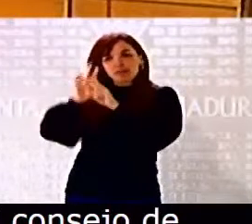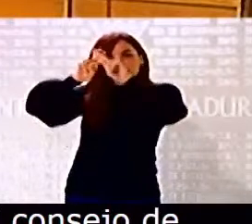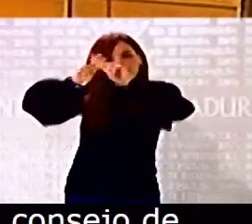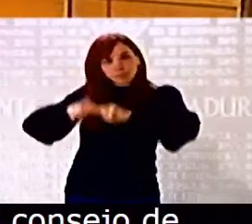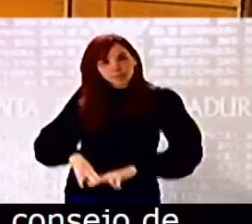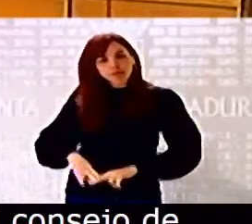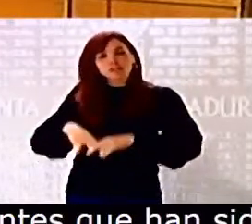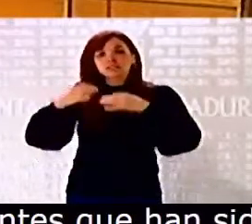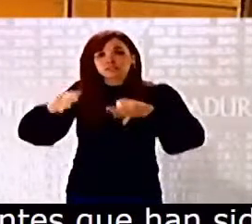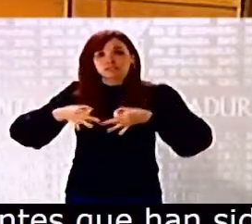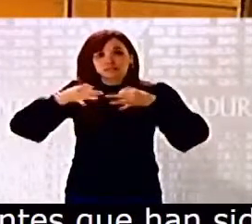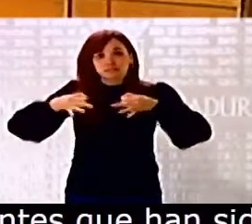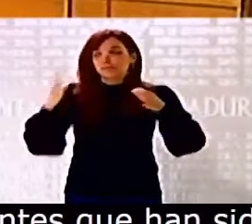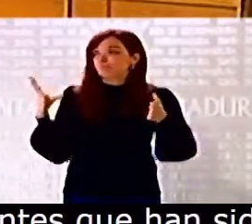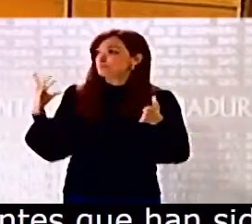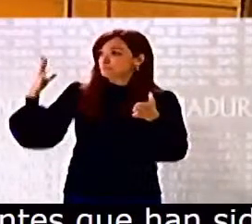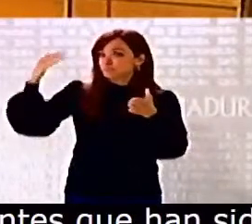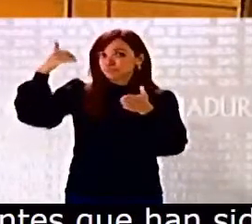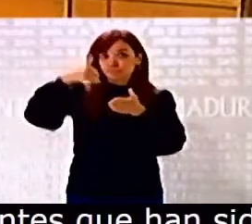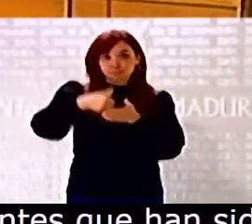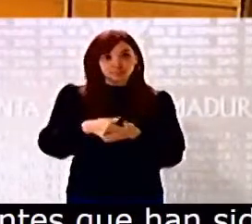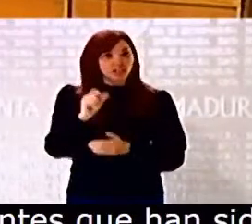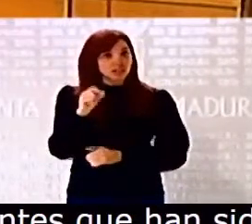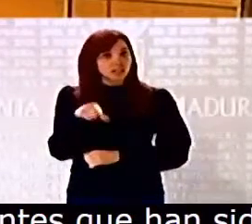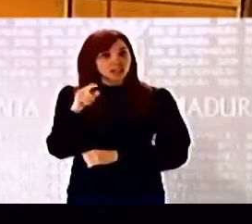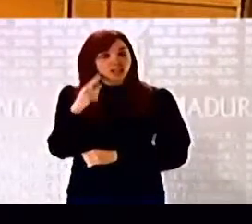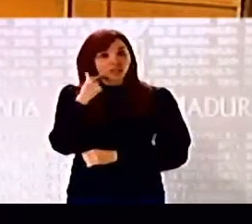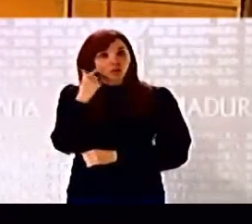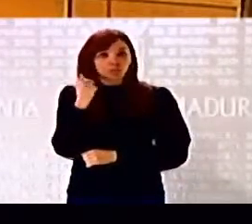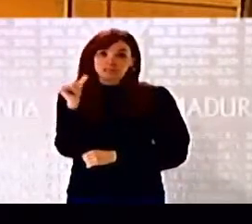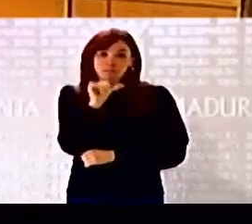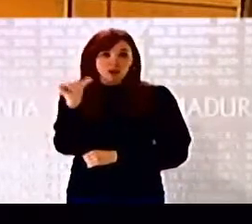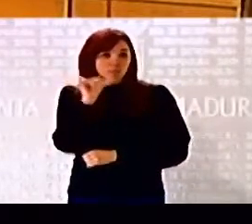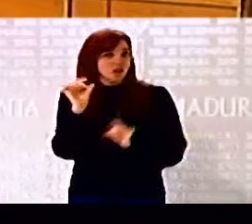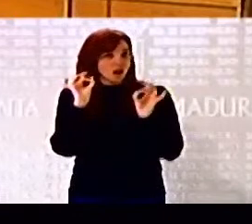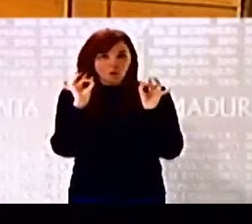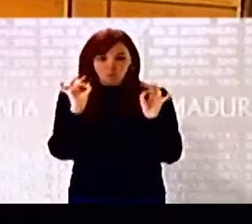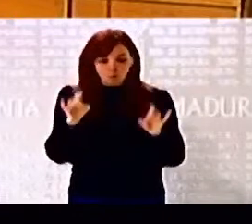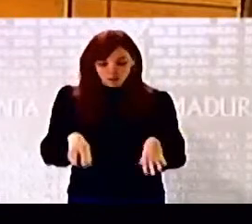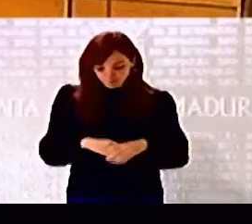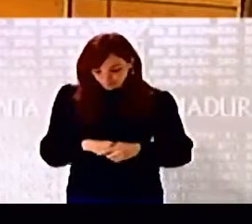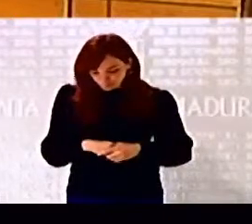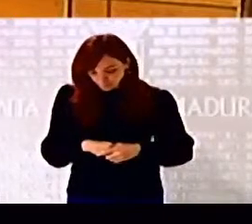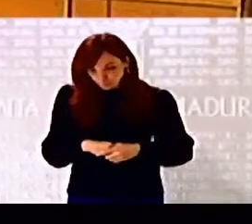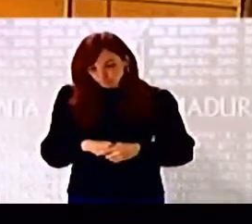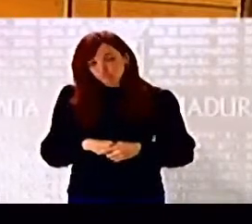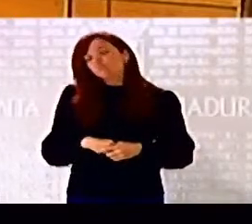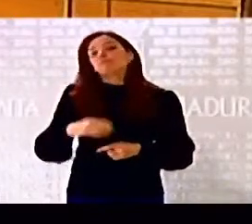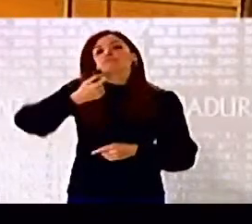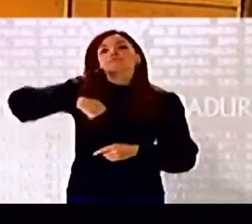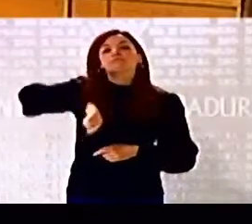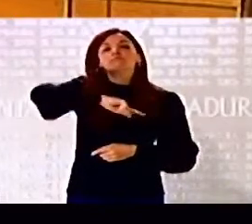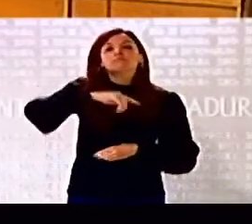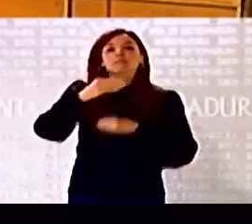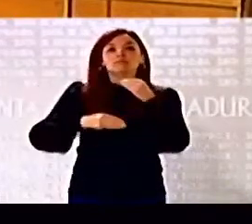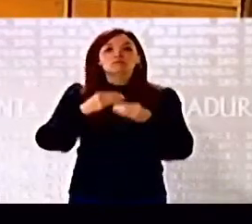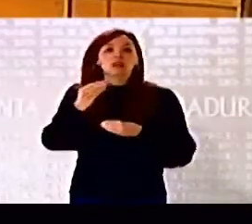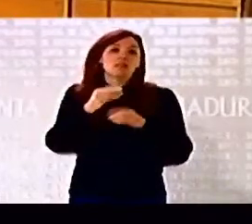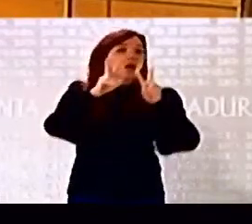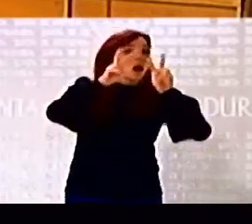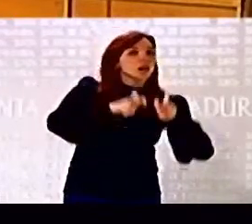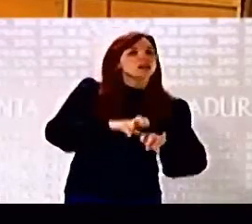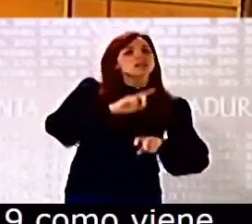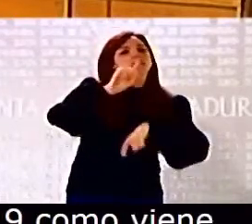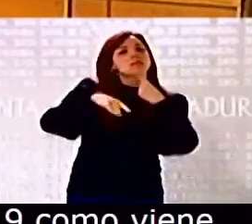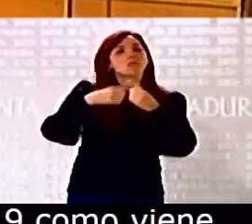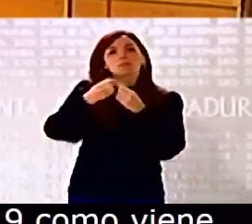autónoma, como viene siendo habitual cada semana, con el análisis y las propuestas